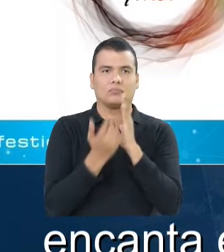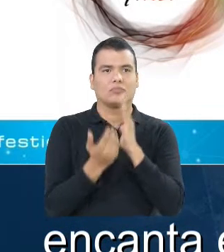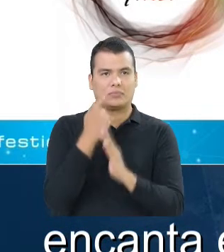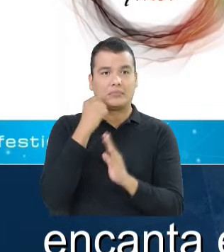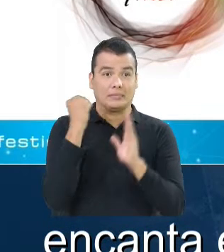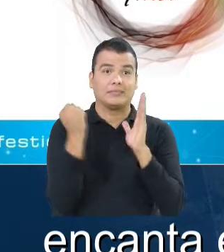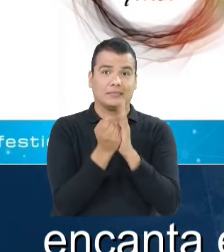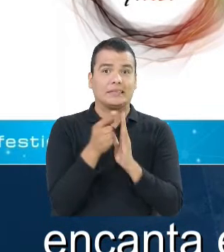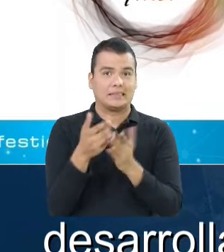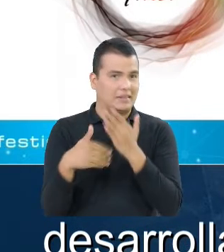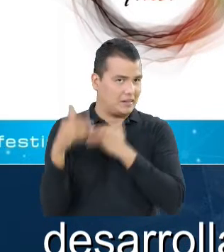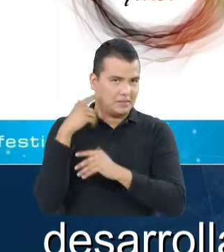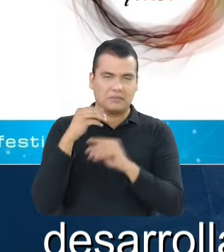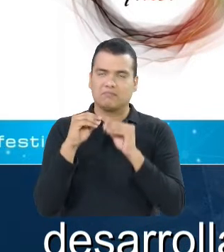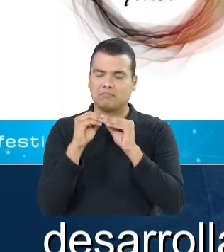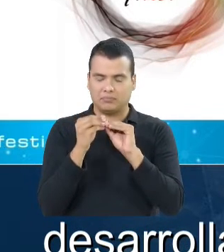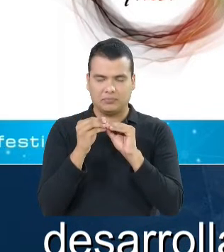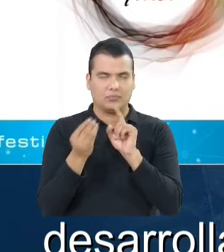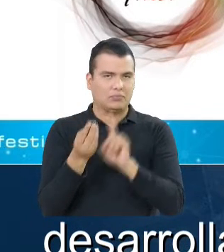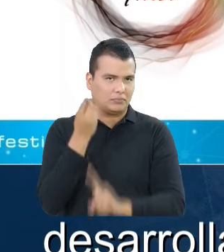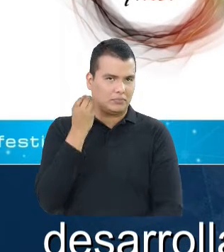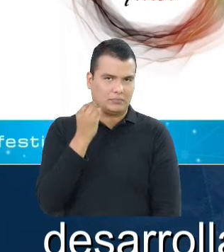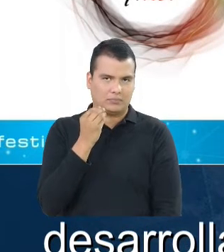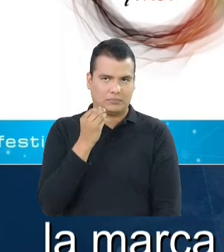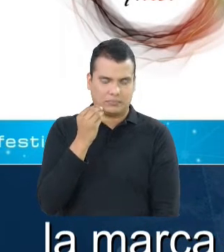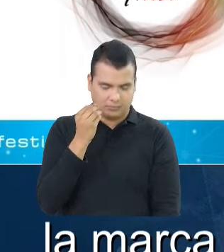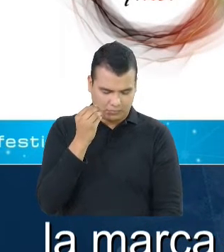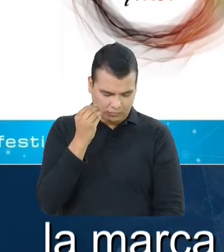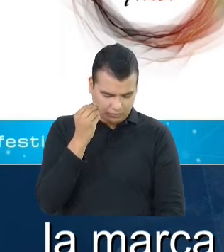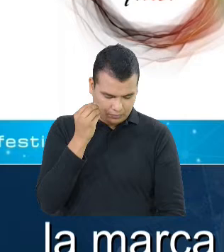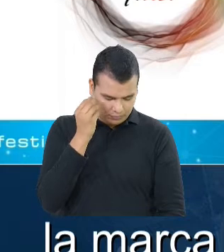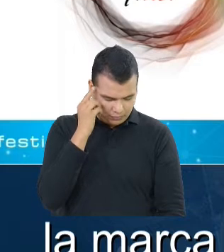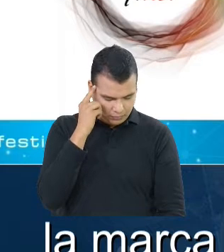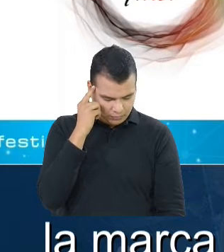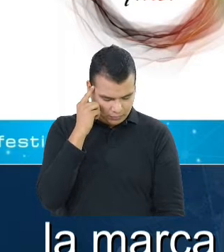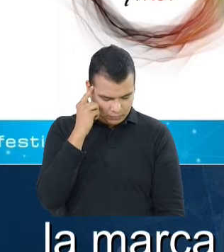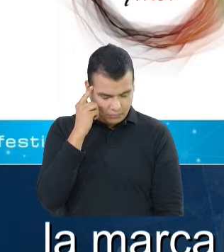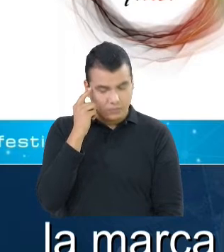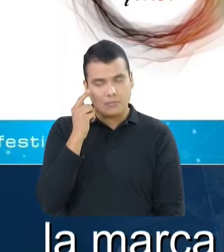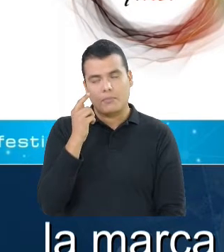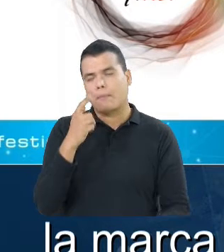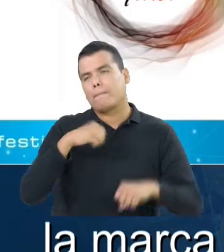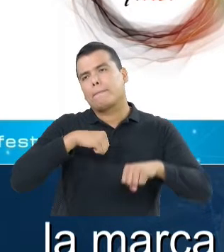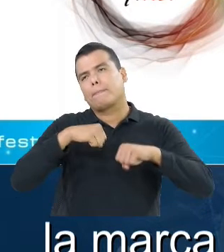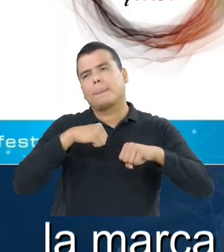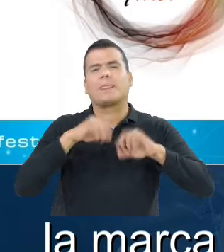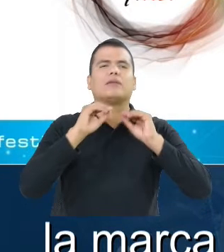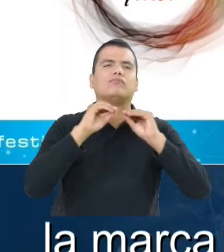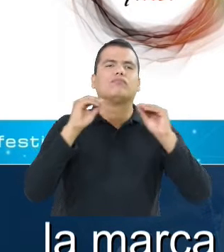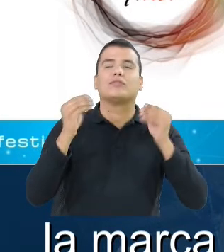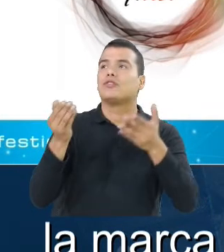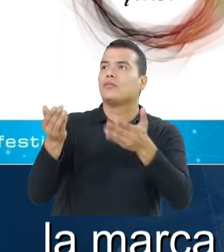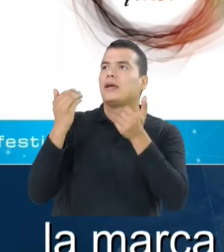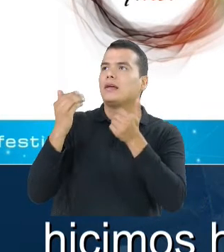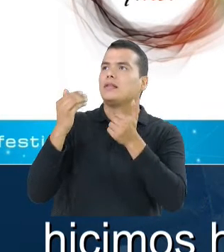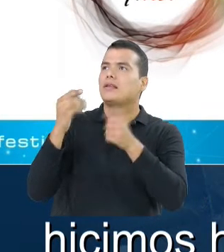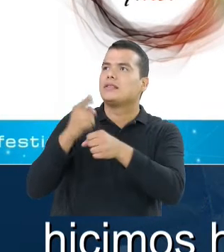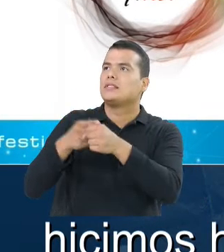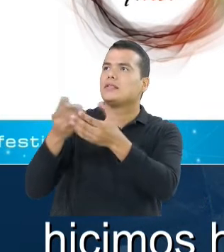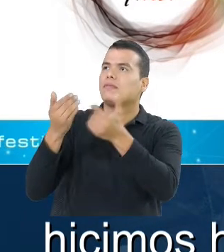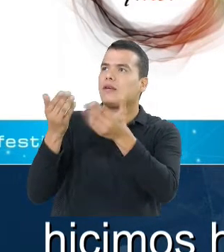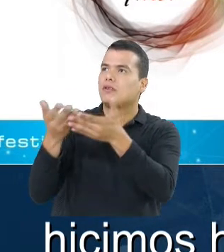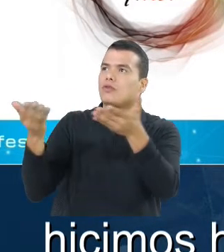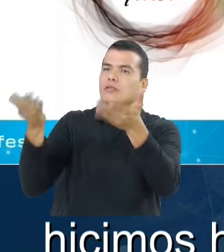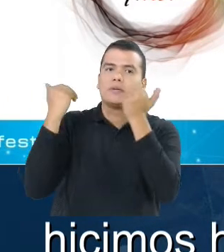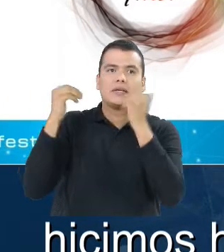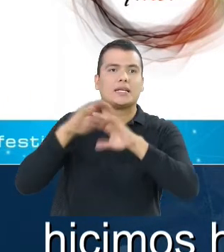logo oficial que hicimos. Hicimos toda una estrategia de mercadeo y nos fuimos para China a buscar un proveedor. Conseguimos